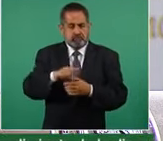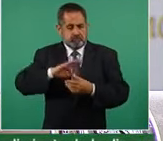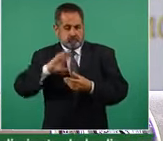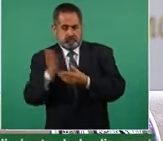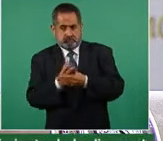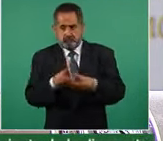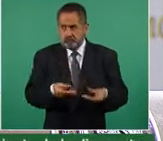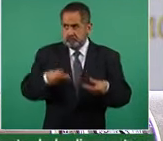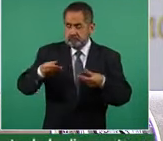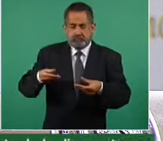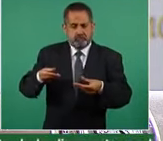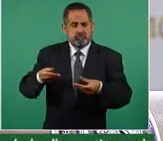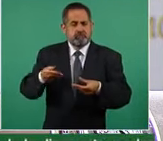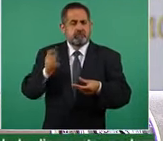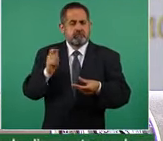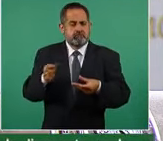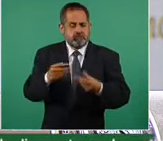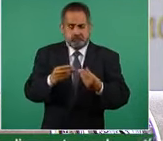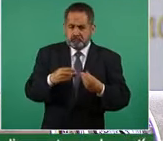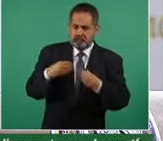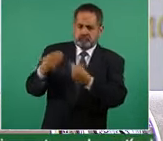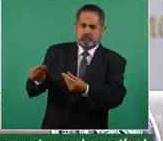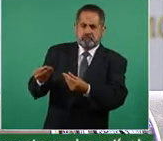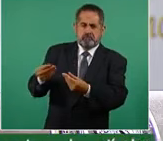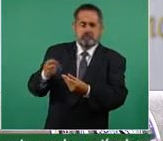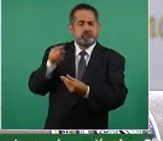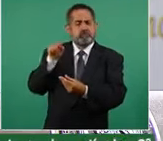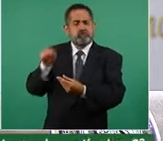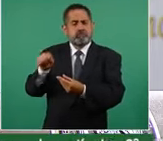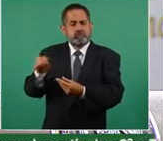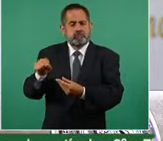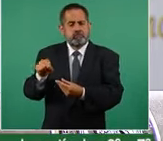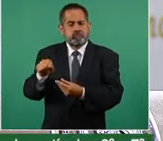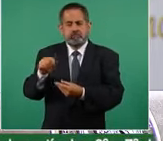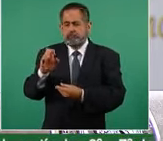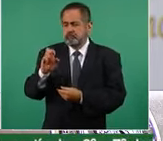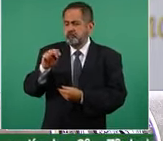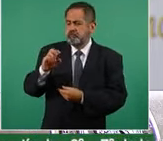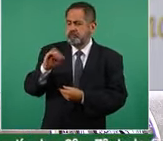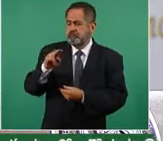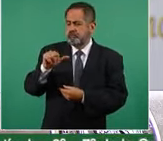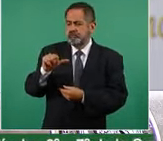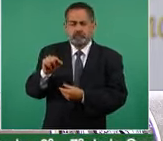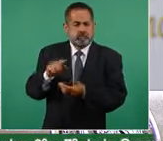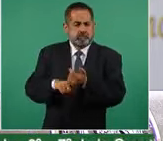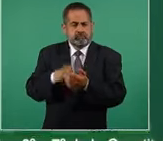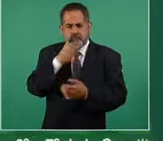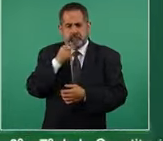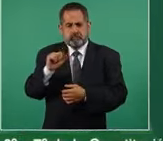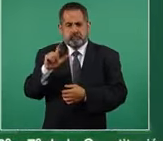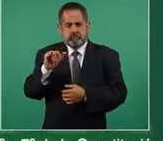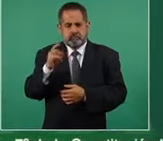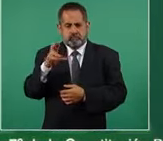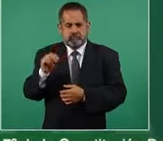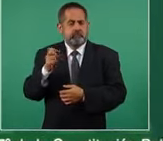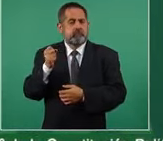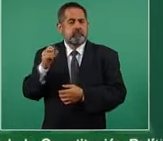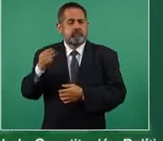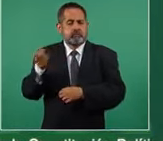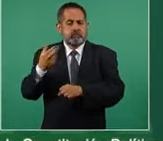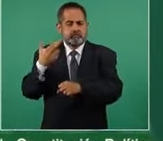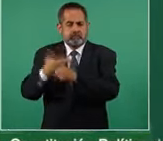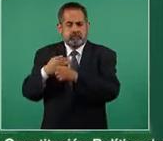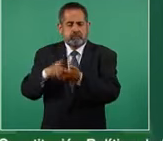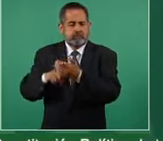expediente ya lo tiene Encinas, Alejandro Encinas, subsecretario